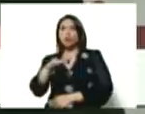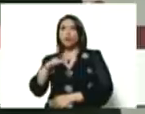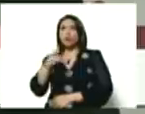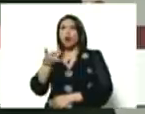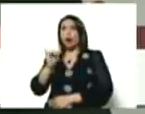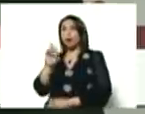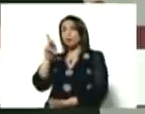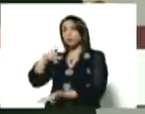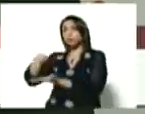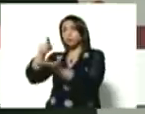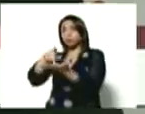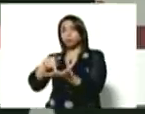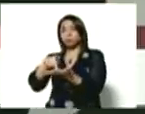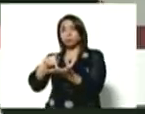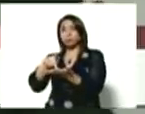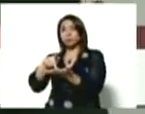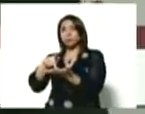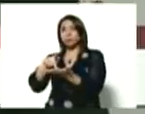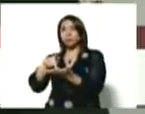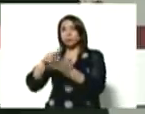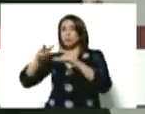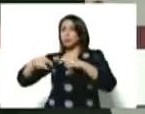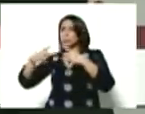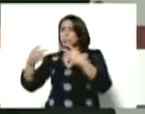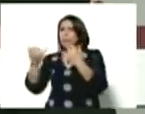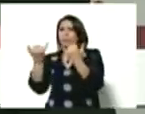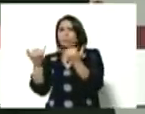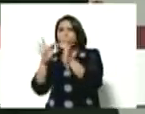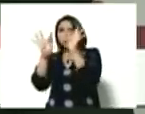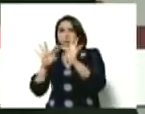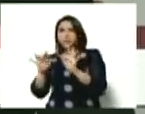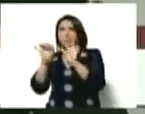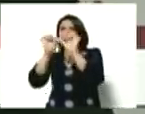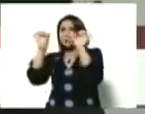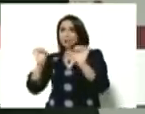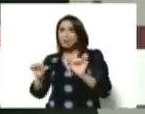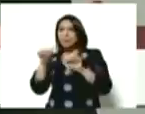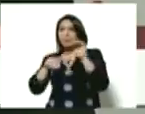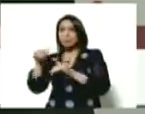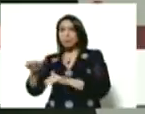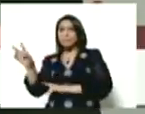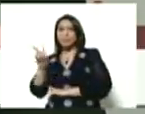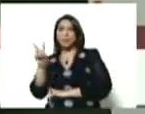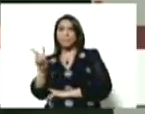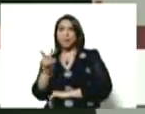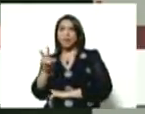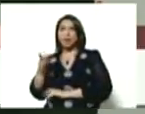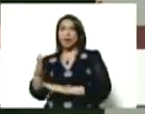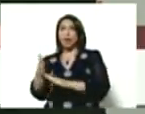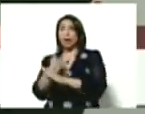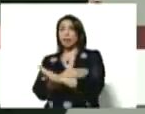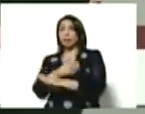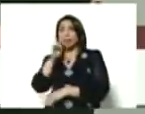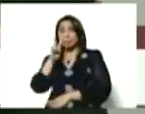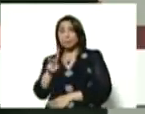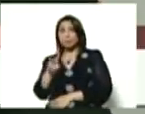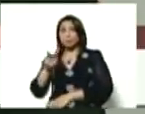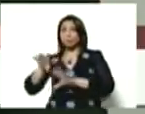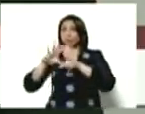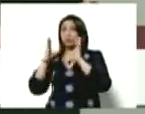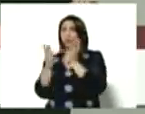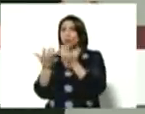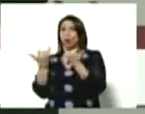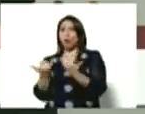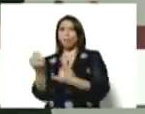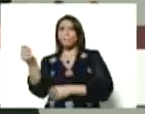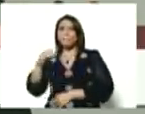presenciado un nuevo momento del sistema electoral venezolano, y si antes era admirable en el mundo, ahora lo será aún más.